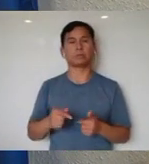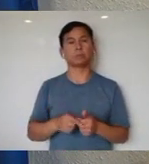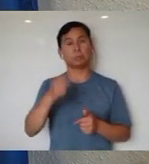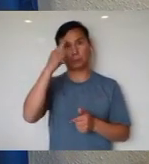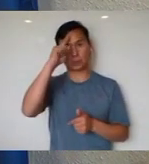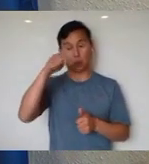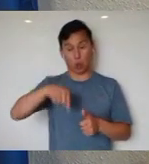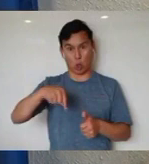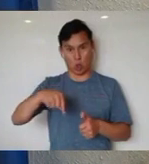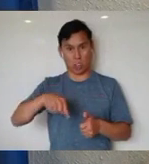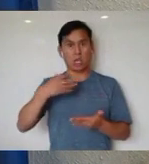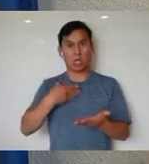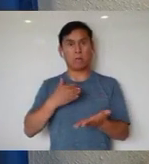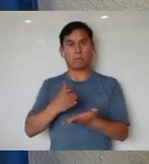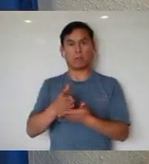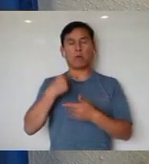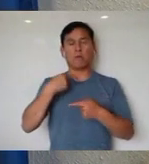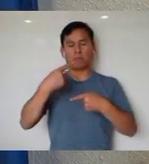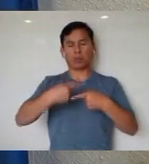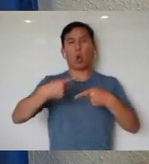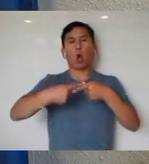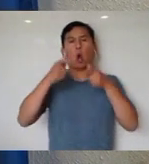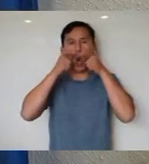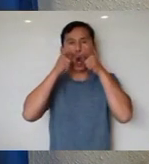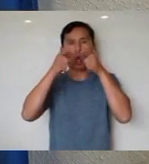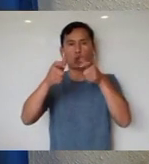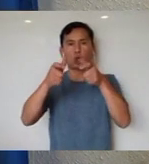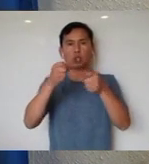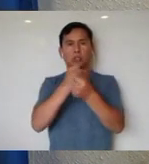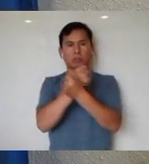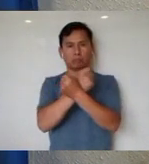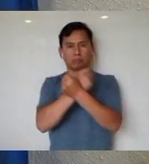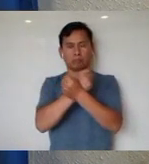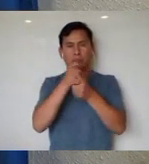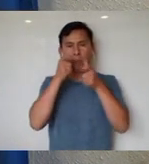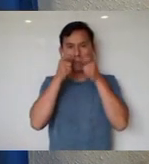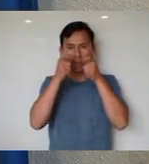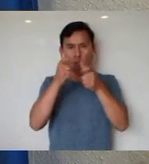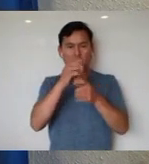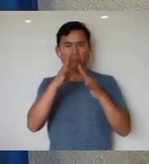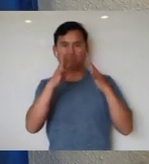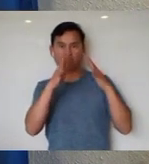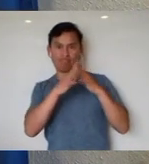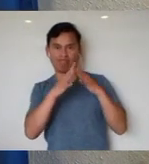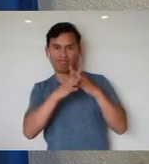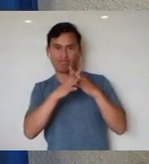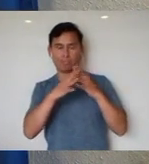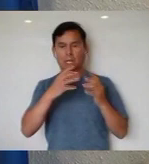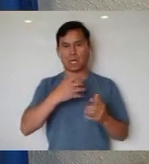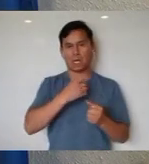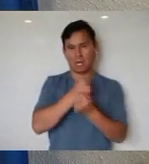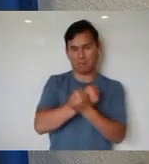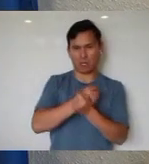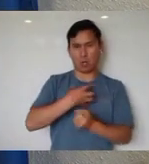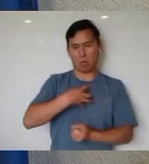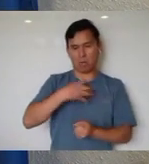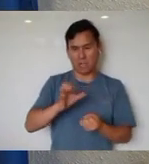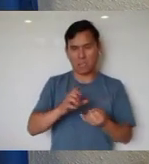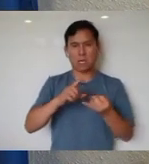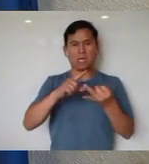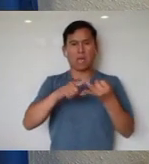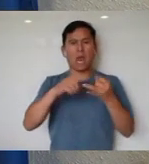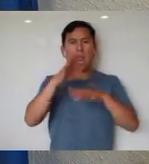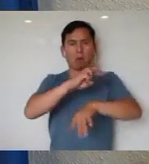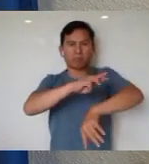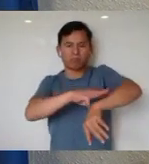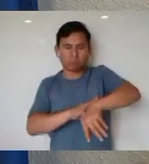ya desde el día de hoy se han establecido nuevas barreras de control caminero, dispuestas por el General de Ejército y a cargo de Carabineros, PDI,